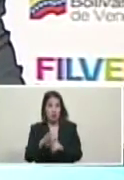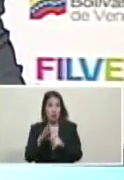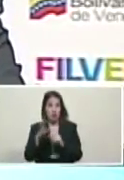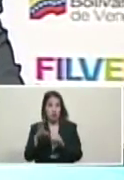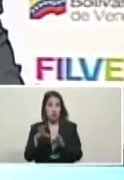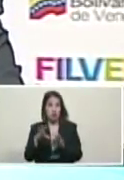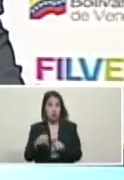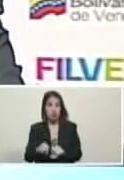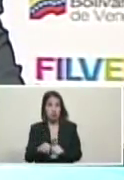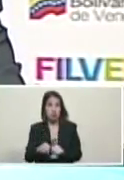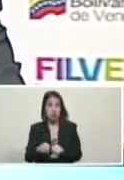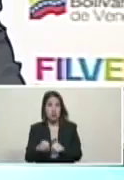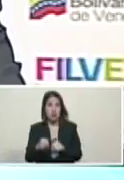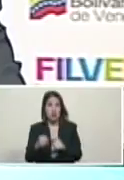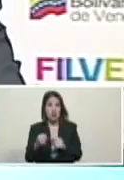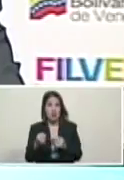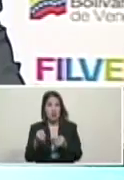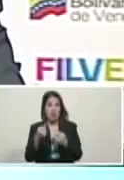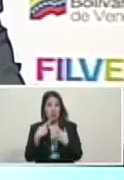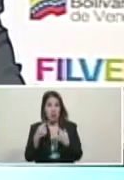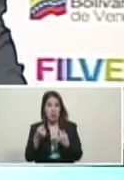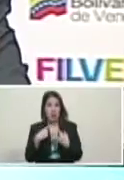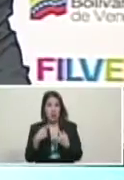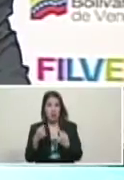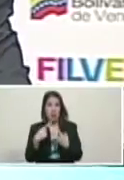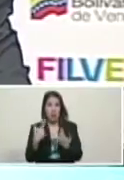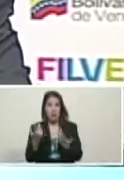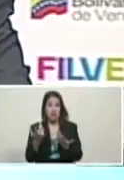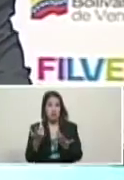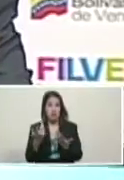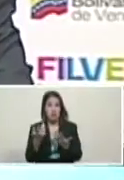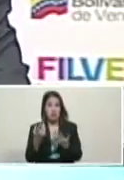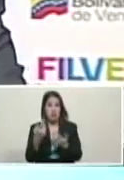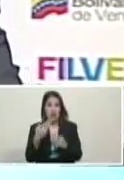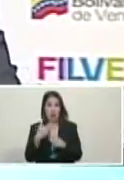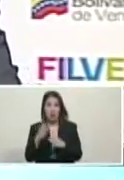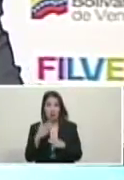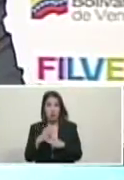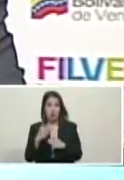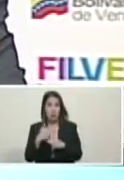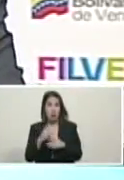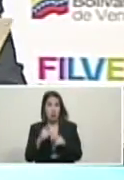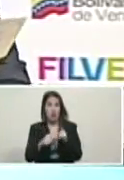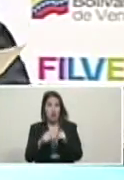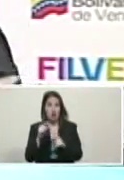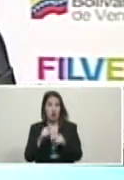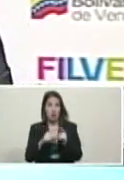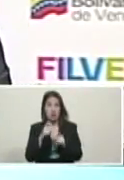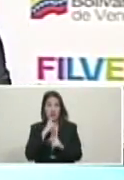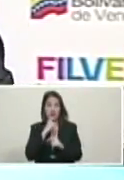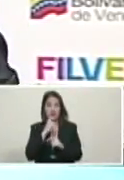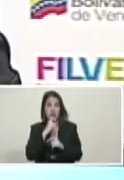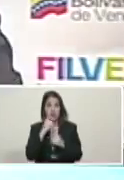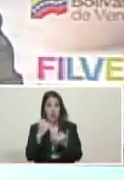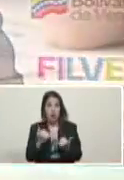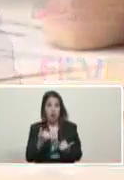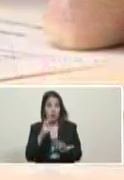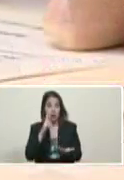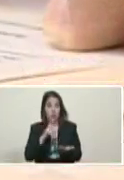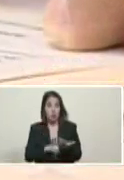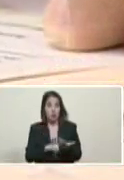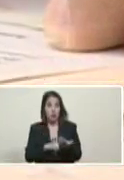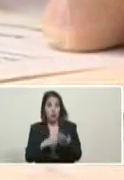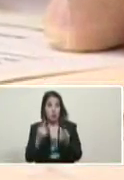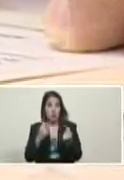pero lo hacemos para que le lleguen a nuestro pueblo a pesar de las dificultades. Así que voy a probar estos recursos